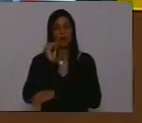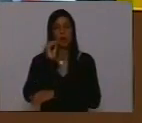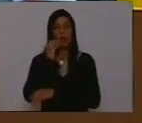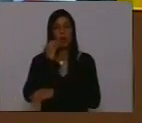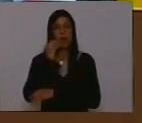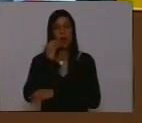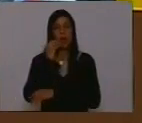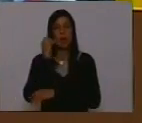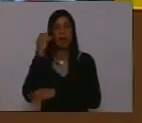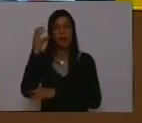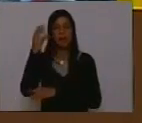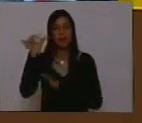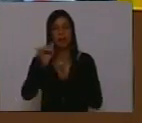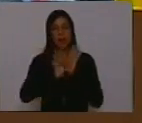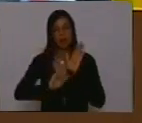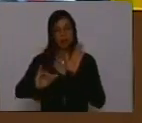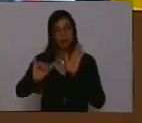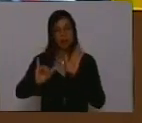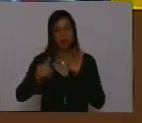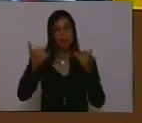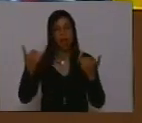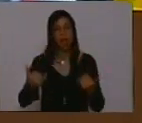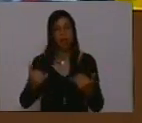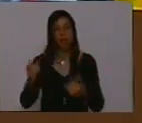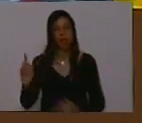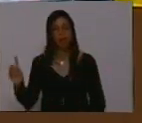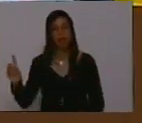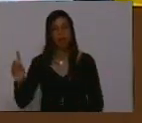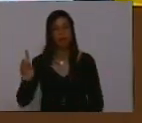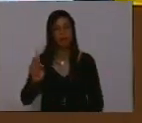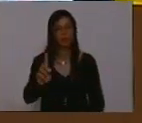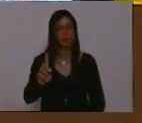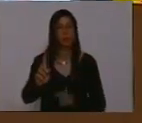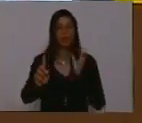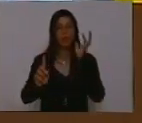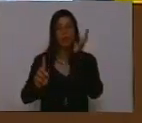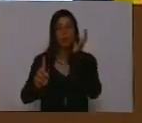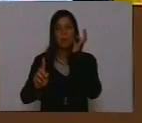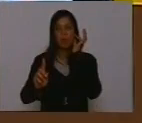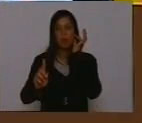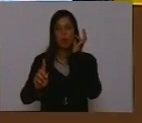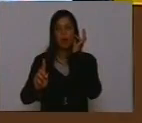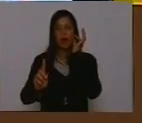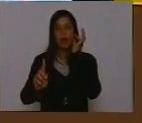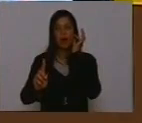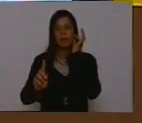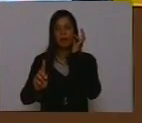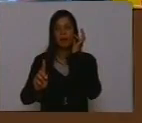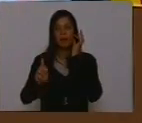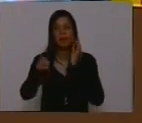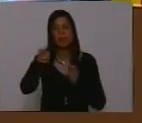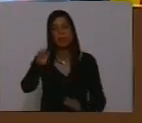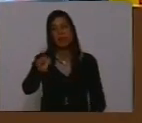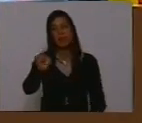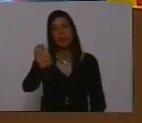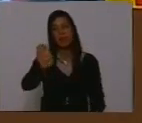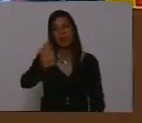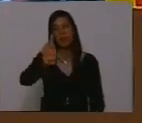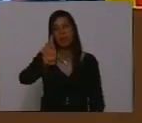Nacional Constituyente. Tiene la palabra la constituyente Herminia García Ron.